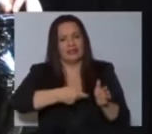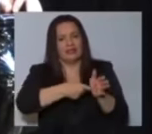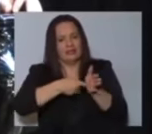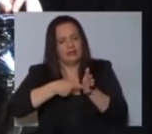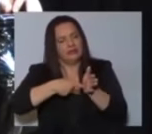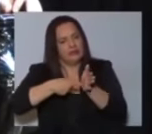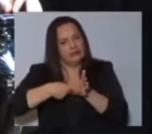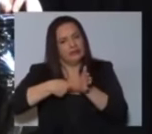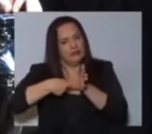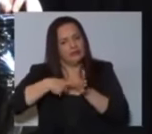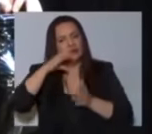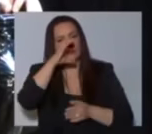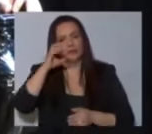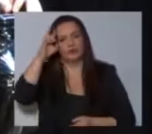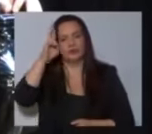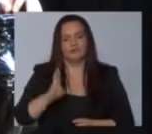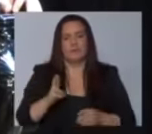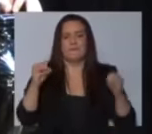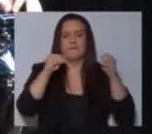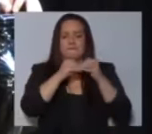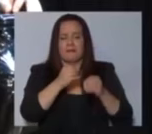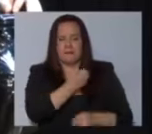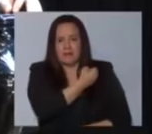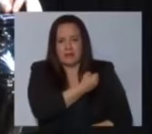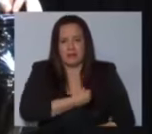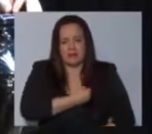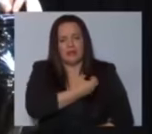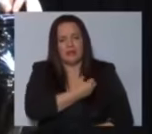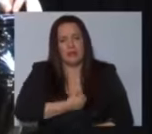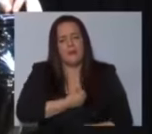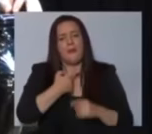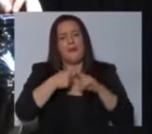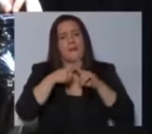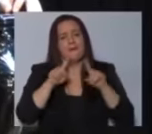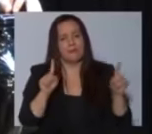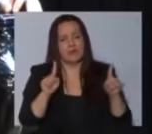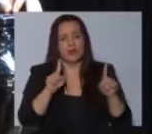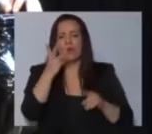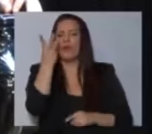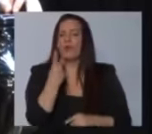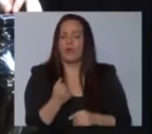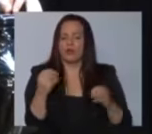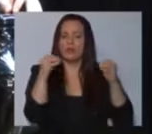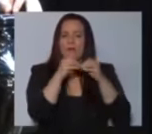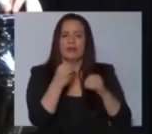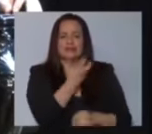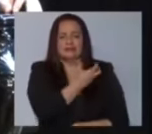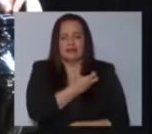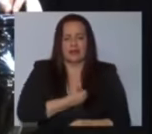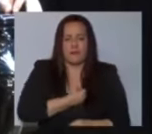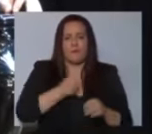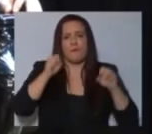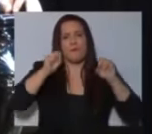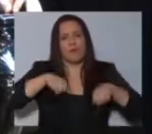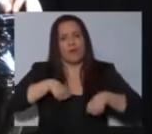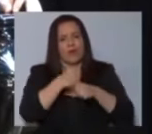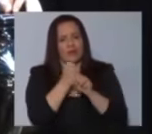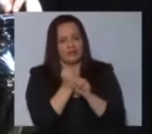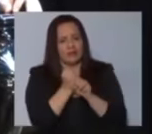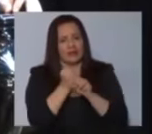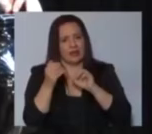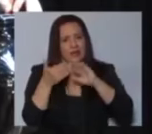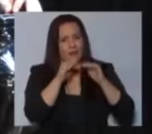los costarricenses mayor sacrificio. Pero, ¿cuánto más sacrificio puede hacer este